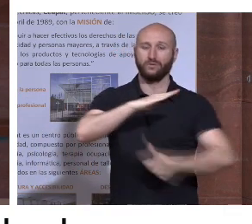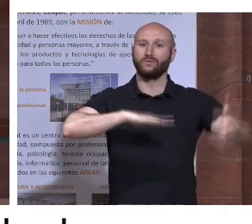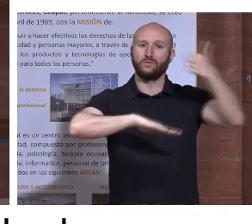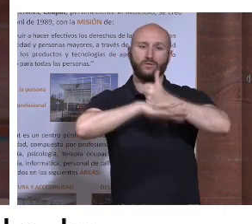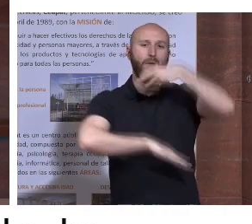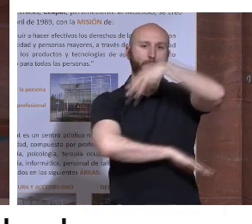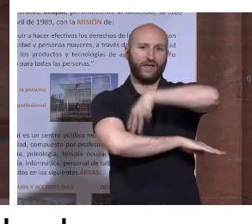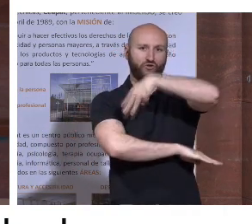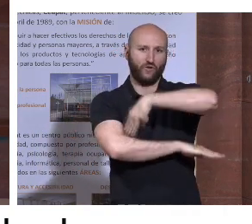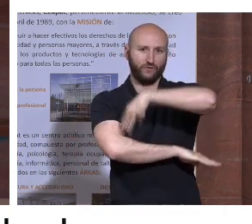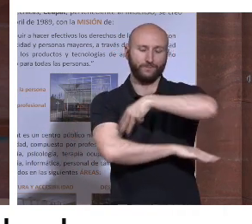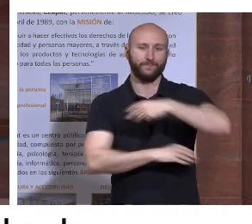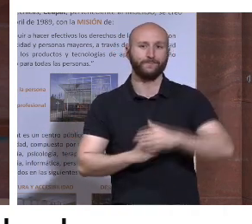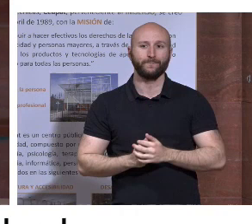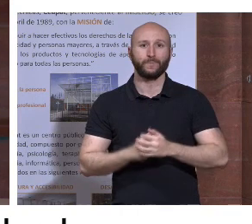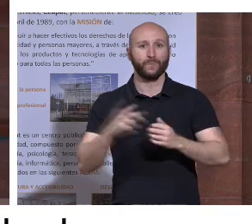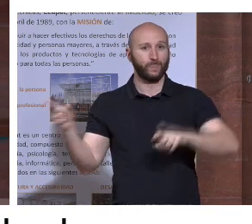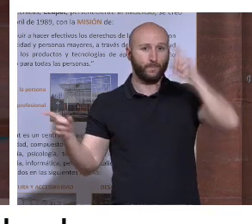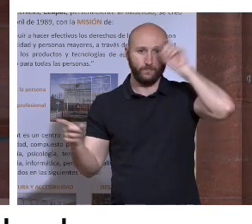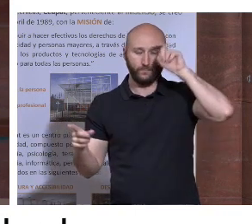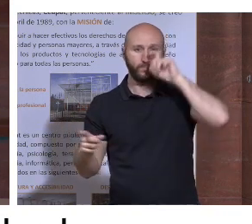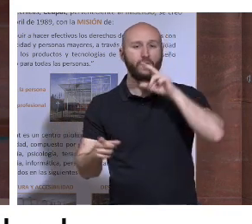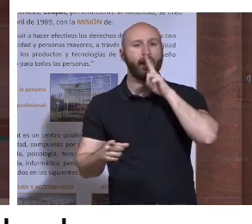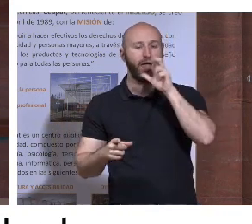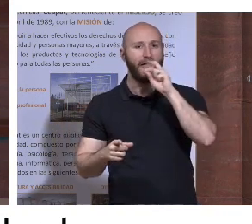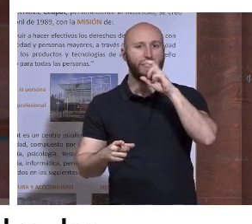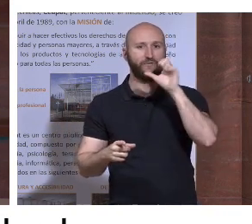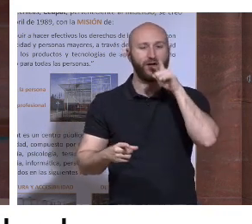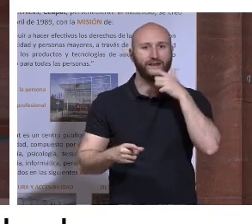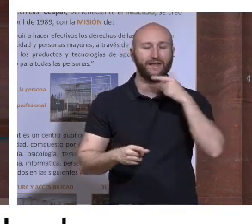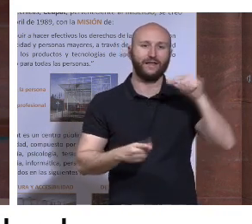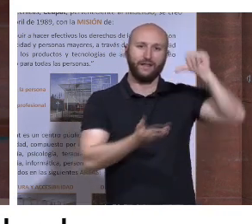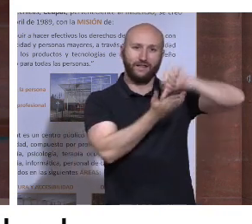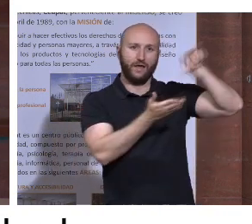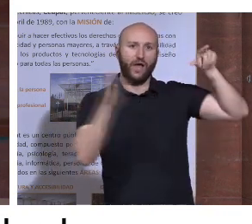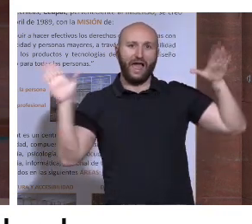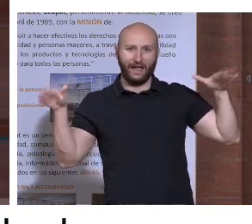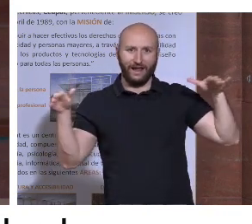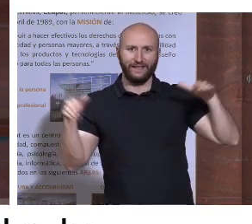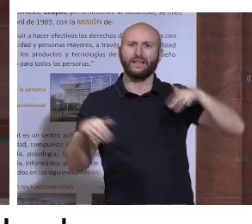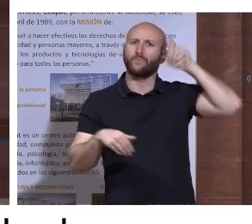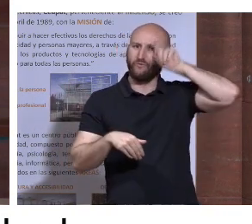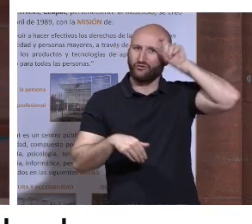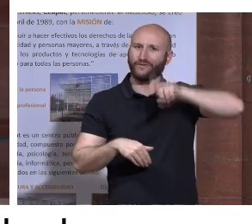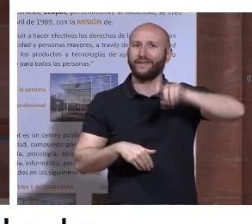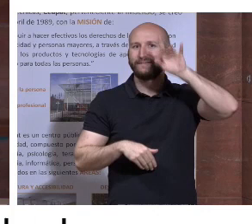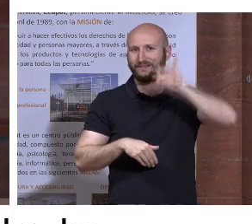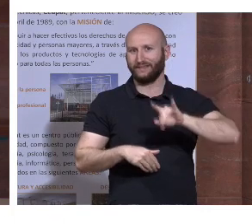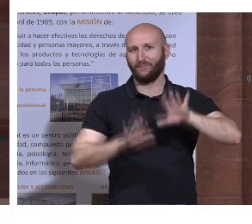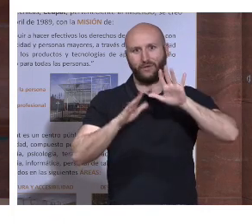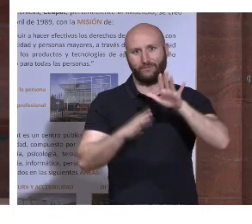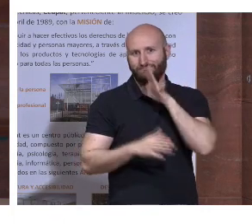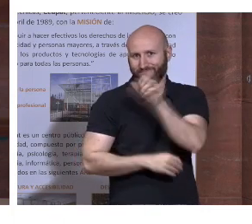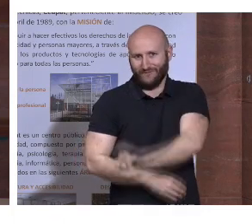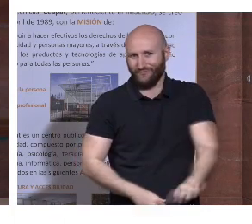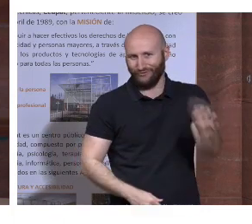Microsoft. Ha sido profesora en Harvard y en Los Ángeles, profesora visitante, creo, pero bueno, esto es estupendo.